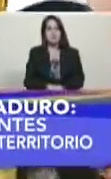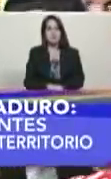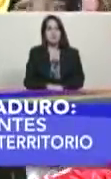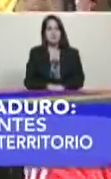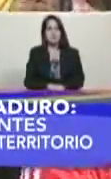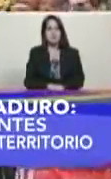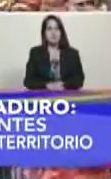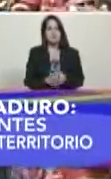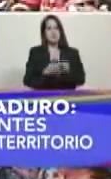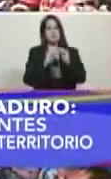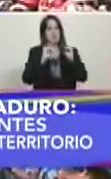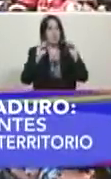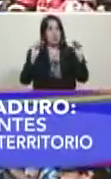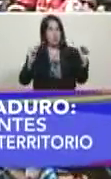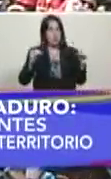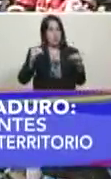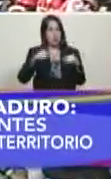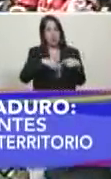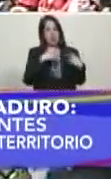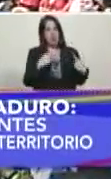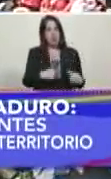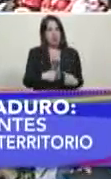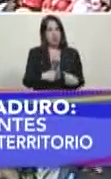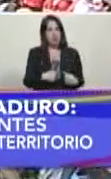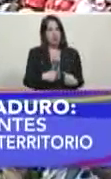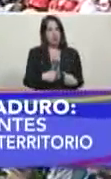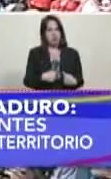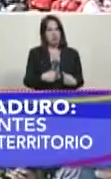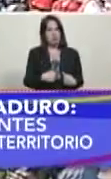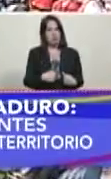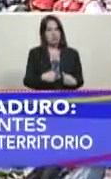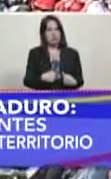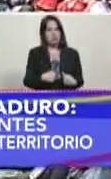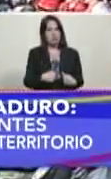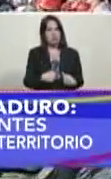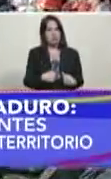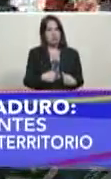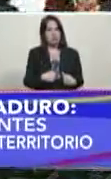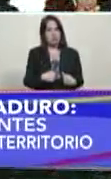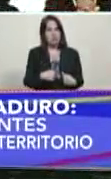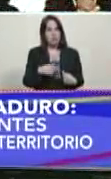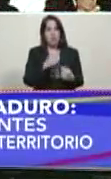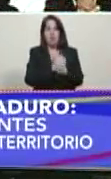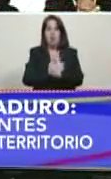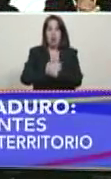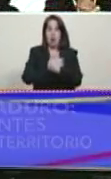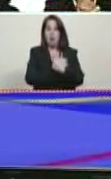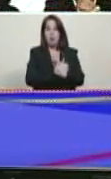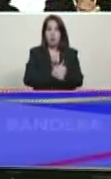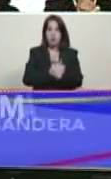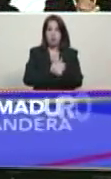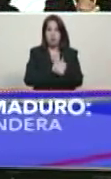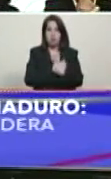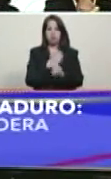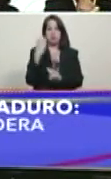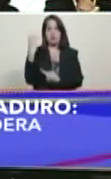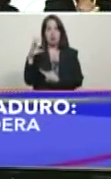y hago un llamado desde el corazón con todo el amor que tenemos por colombia